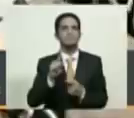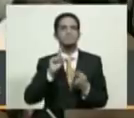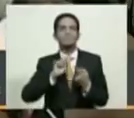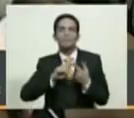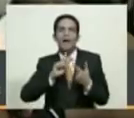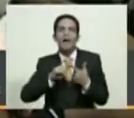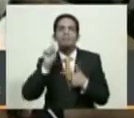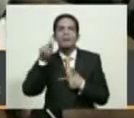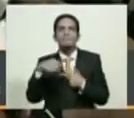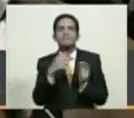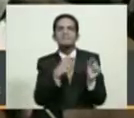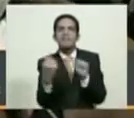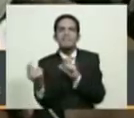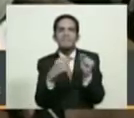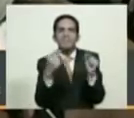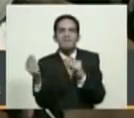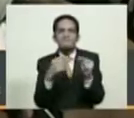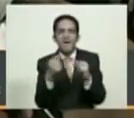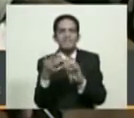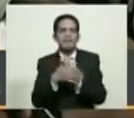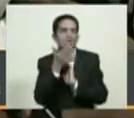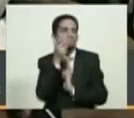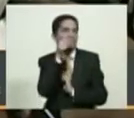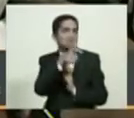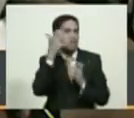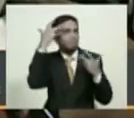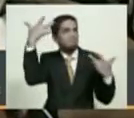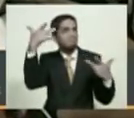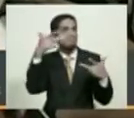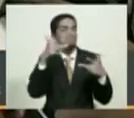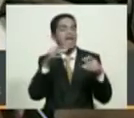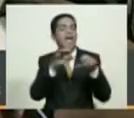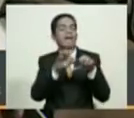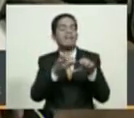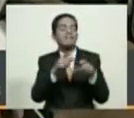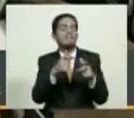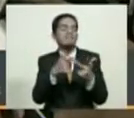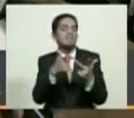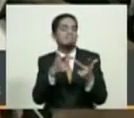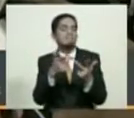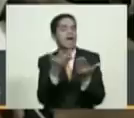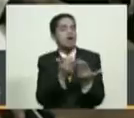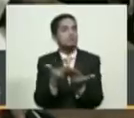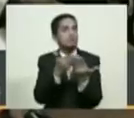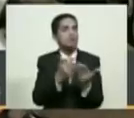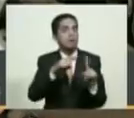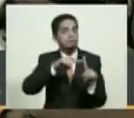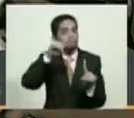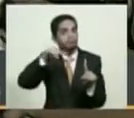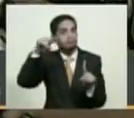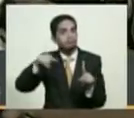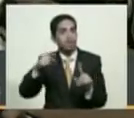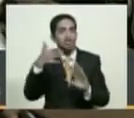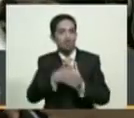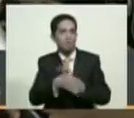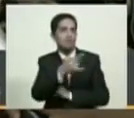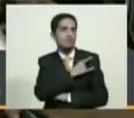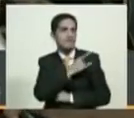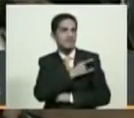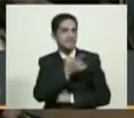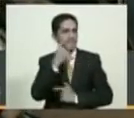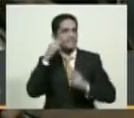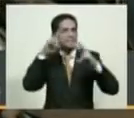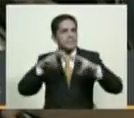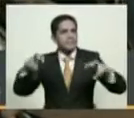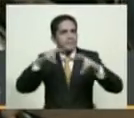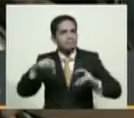excelente debate donde economistas de nuestras universidades pudieron no solo desnudar la realidad